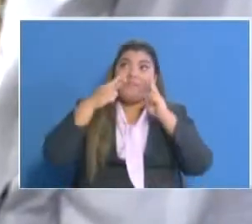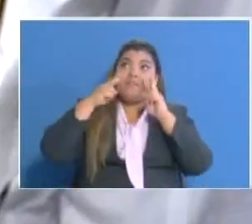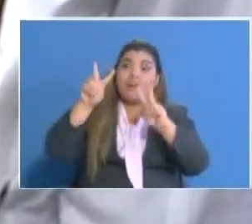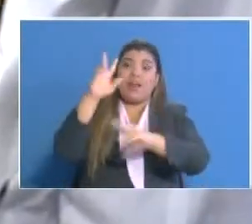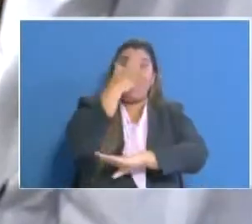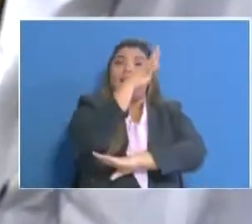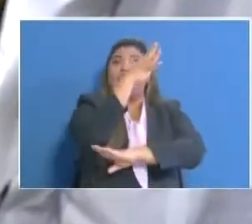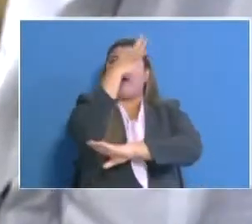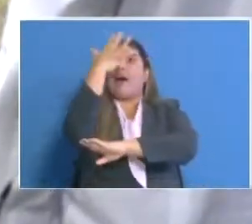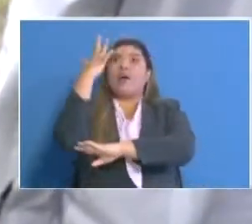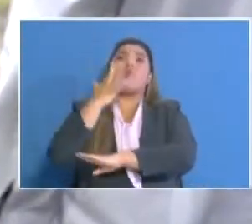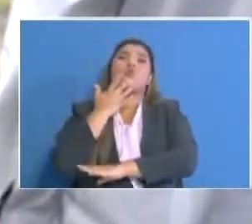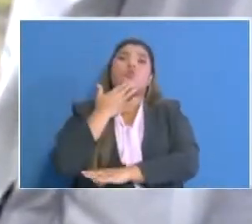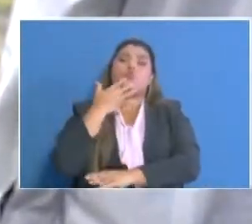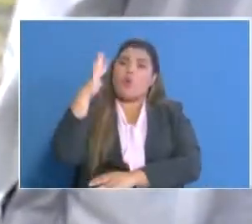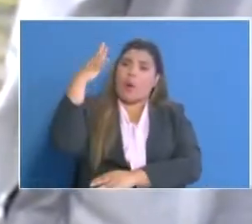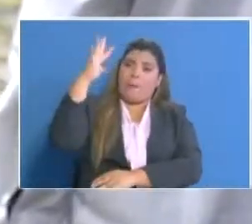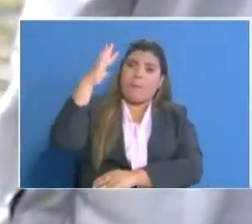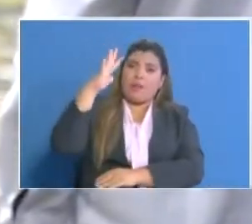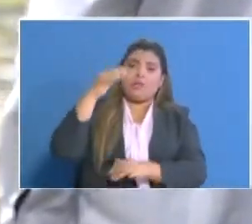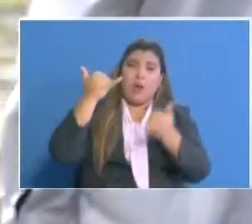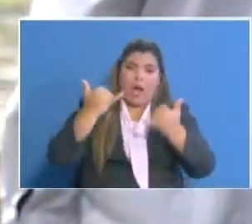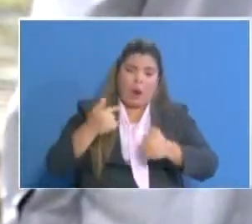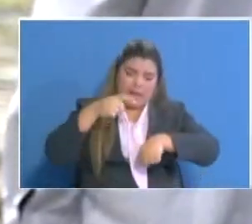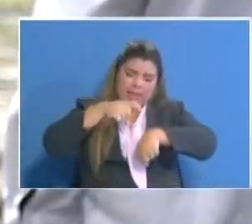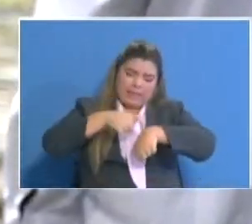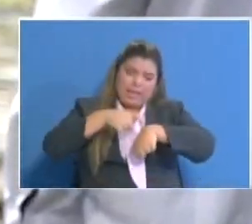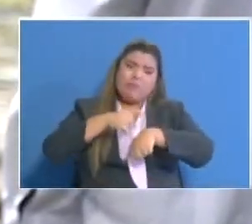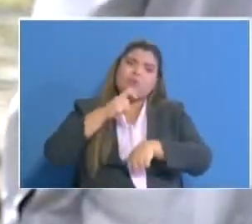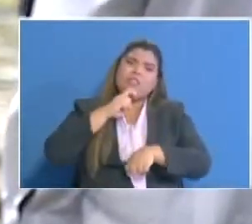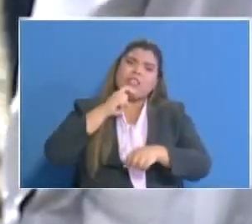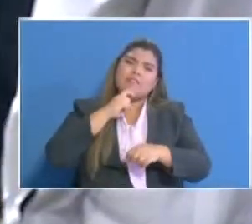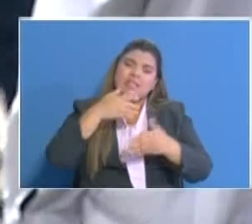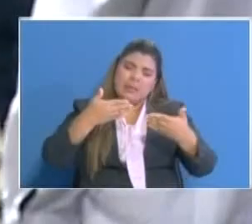Pero qué lindo los guayacanes en momentos tan difíciles. Nos da esperanza.